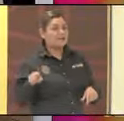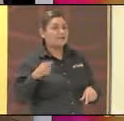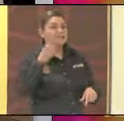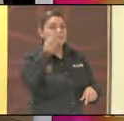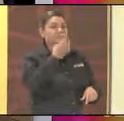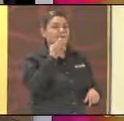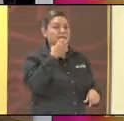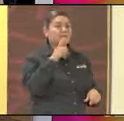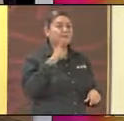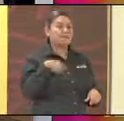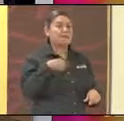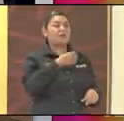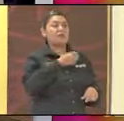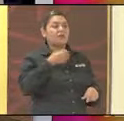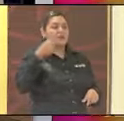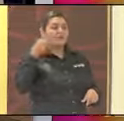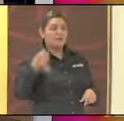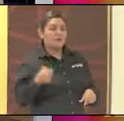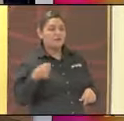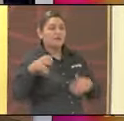escuela se comprometió,